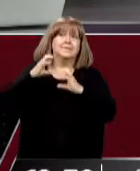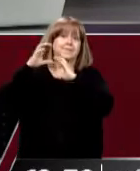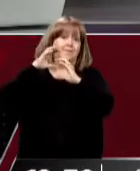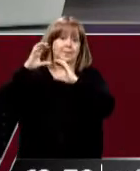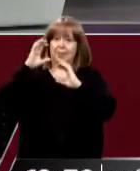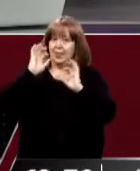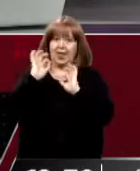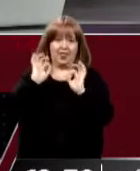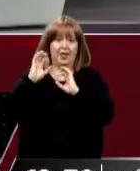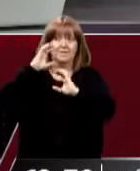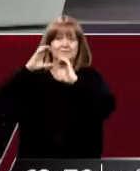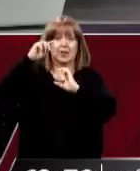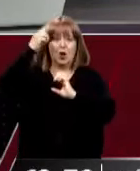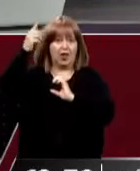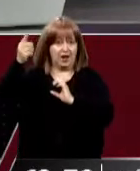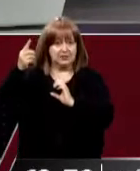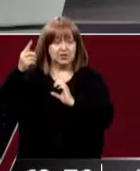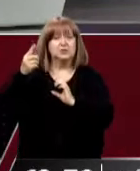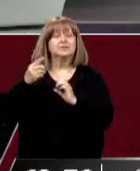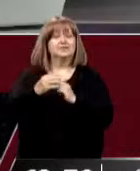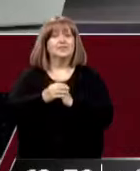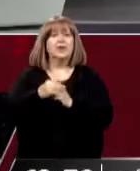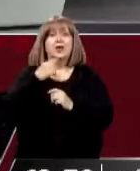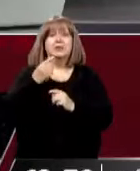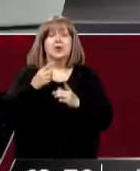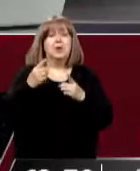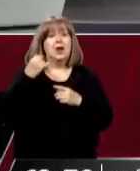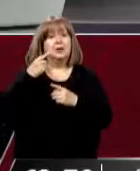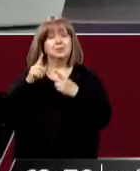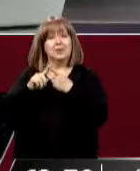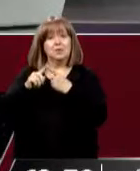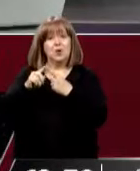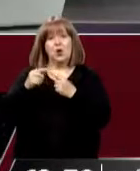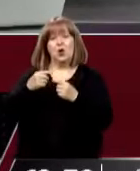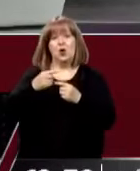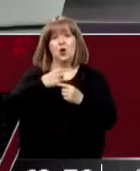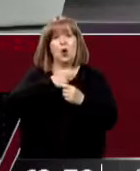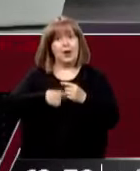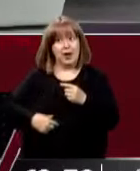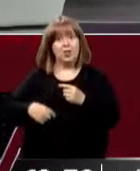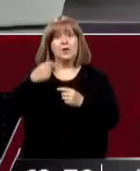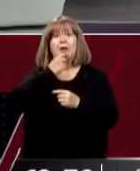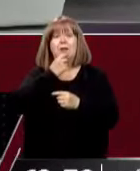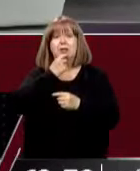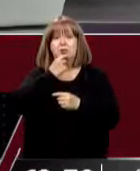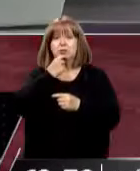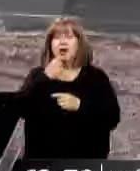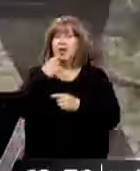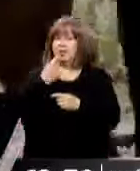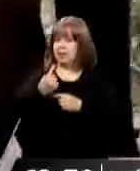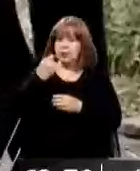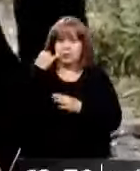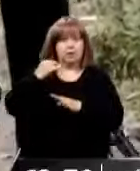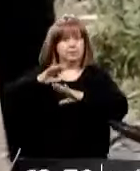de referentes zonales de San Rafael, de Malargüe, el propio gobernador reaccionó y ha instruido a